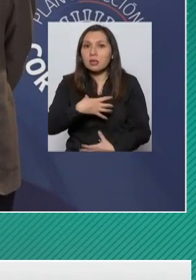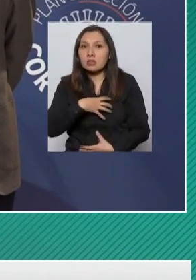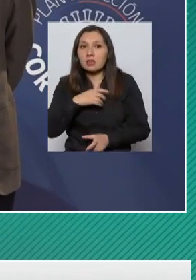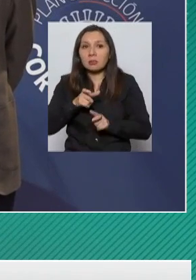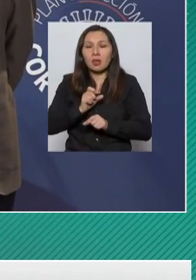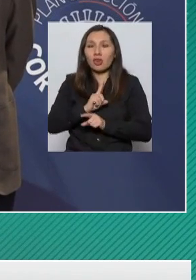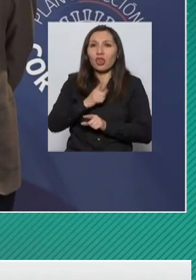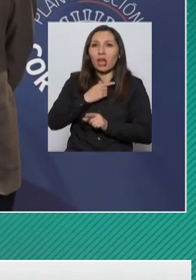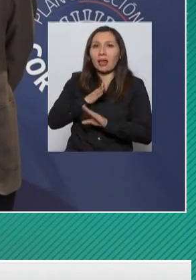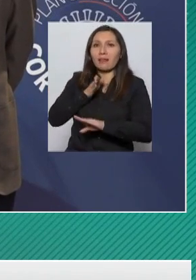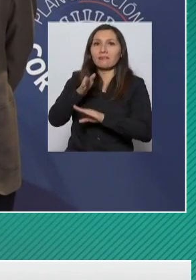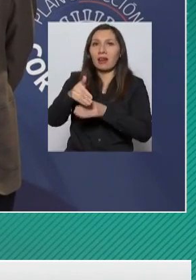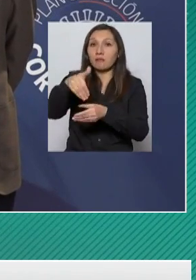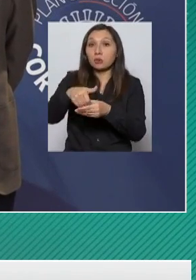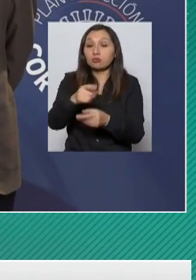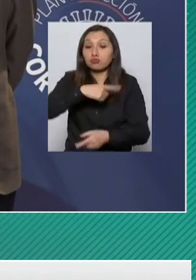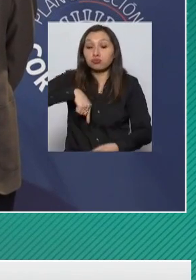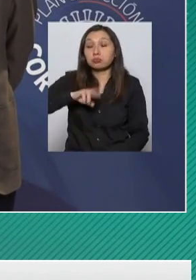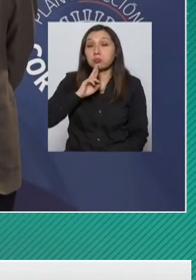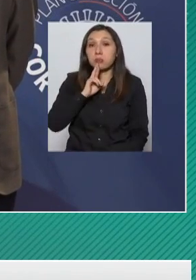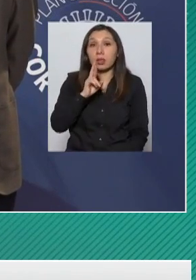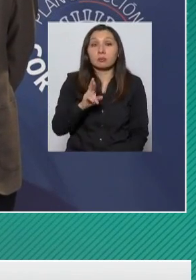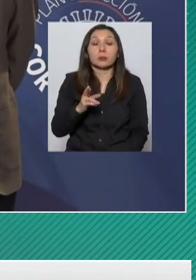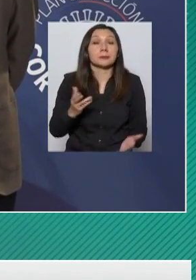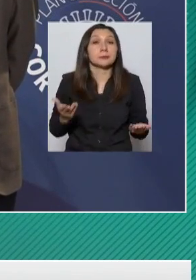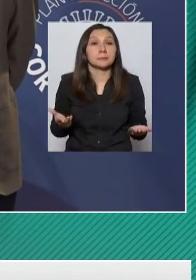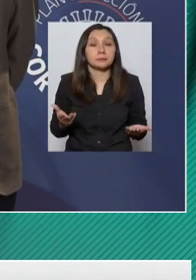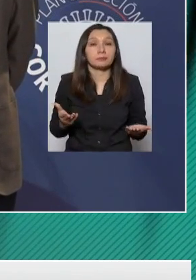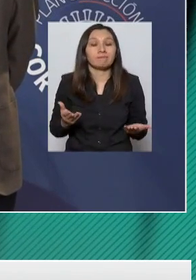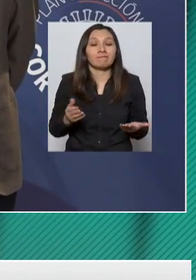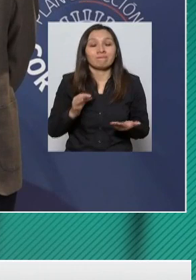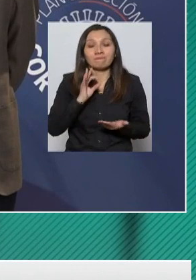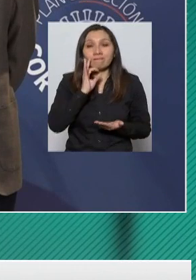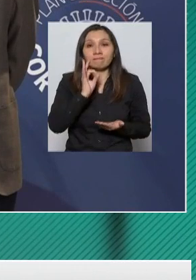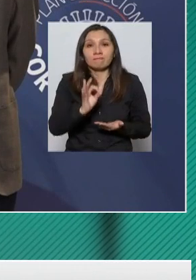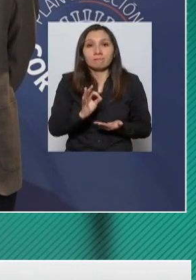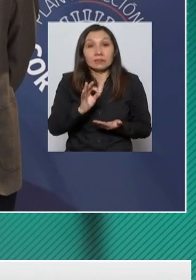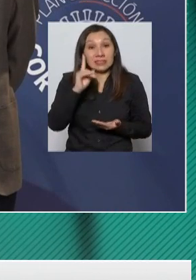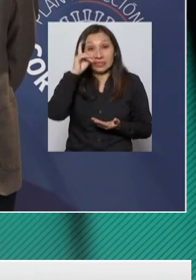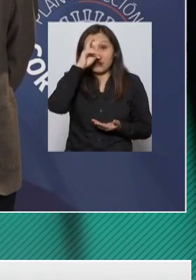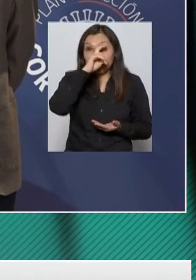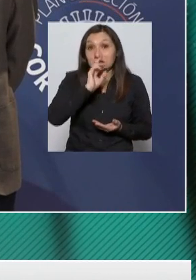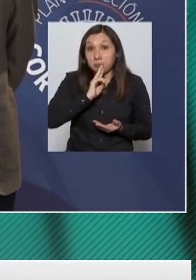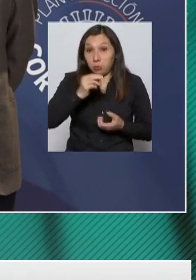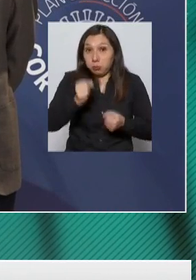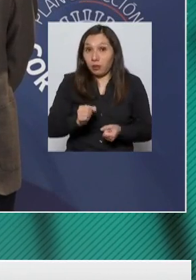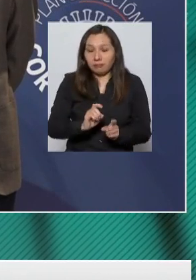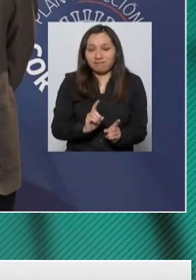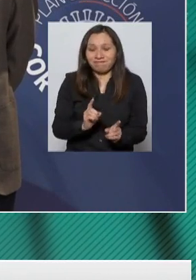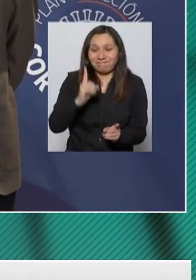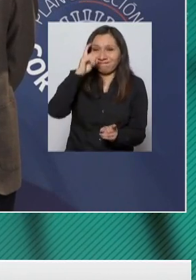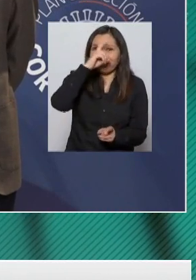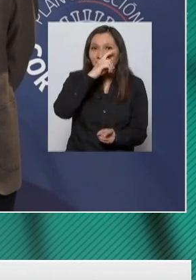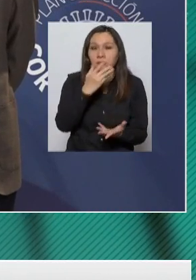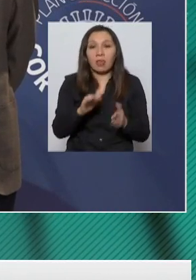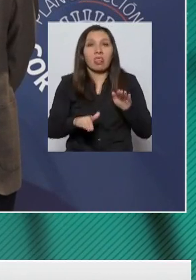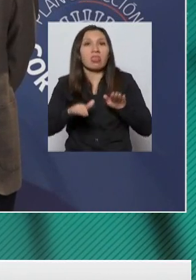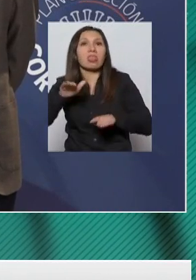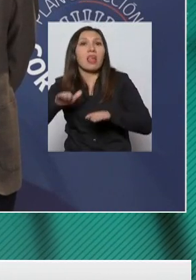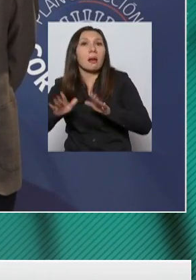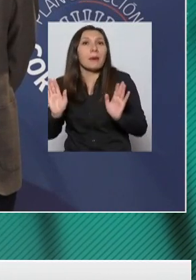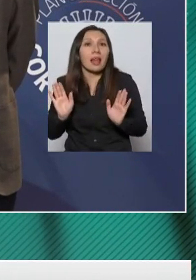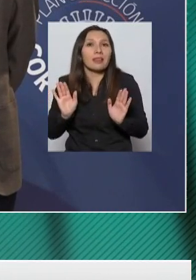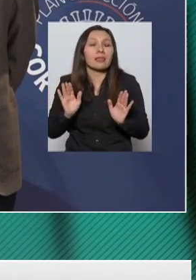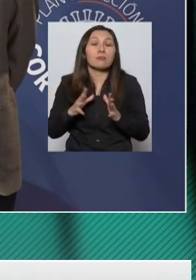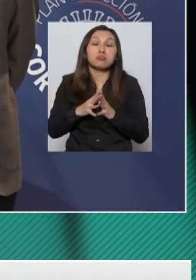y en ese sentido nuestra respuesta es es bastante difícil porque porque va a depender